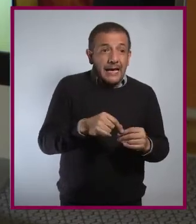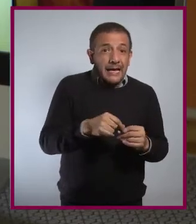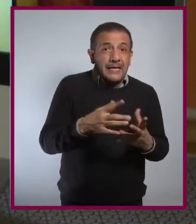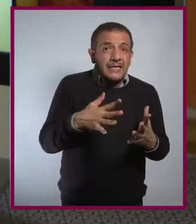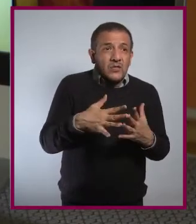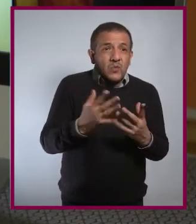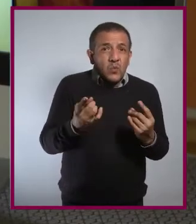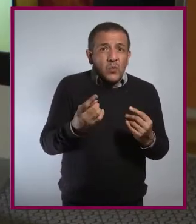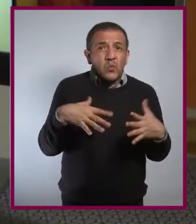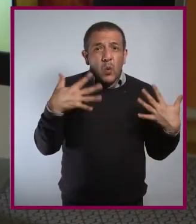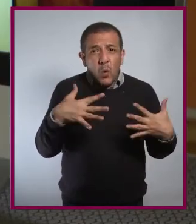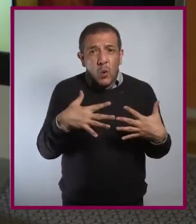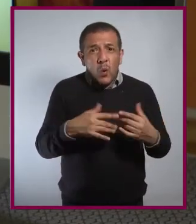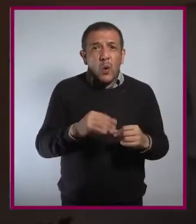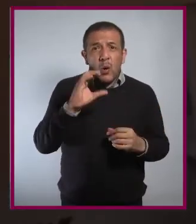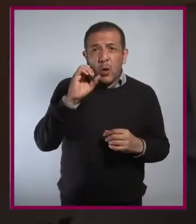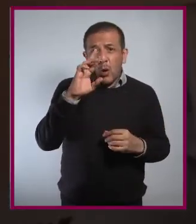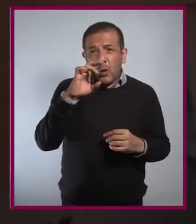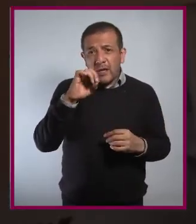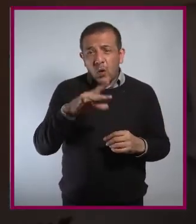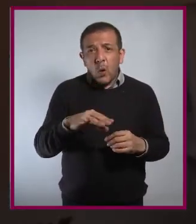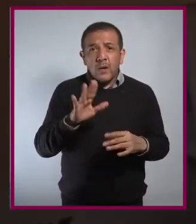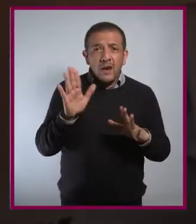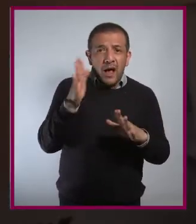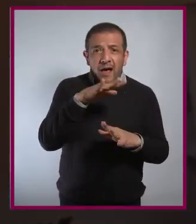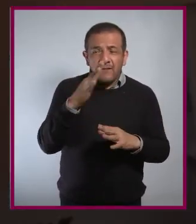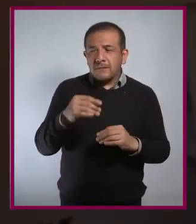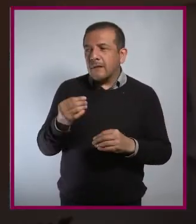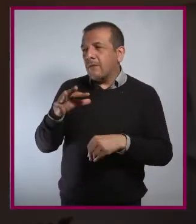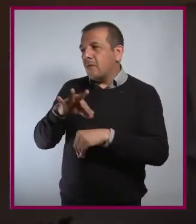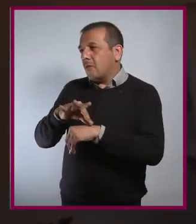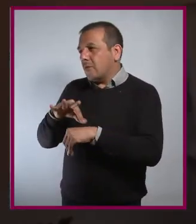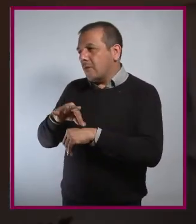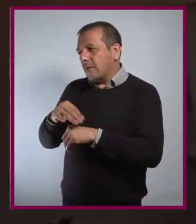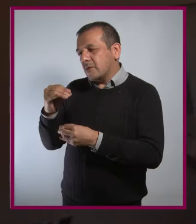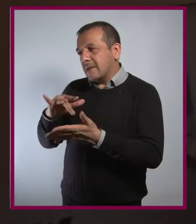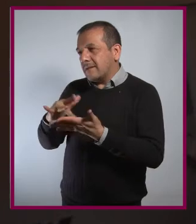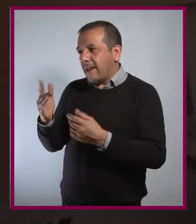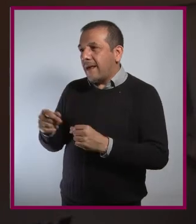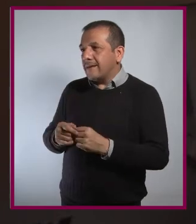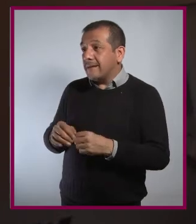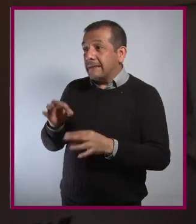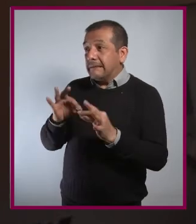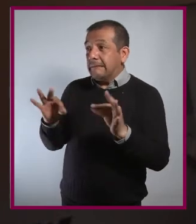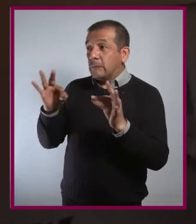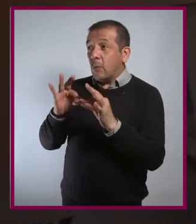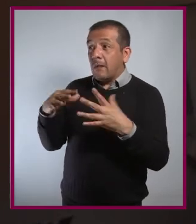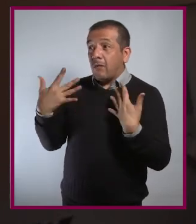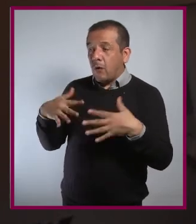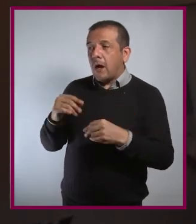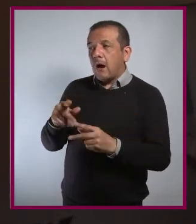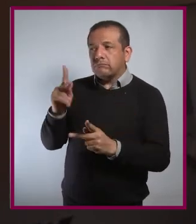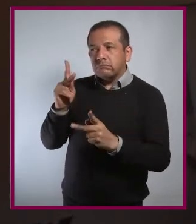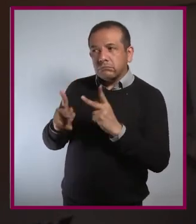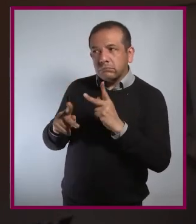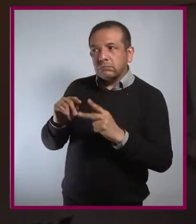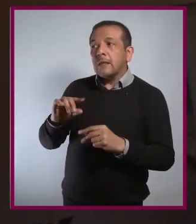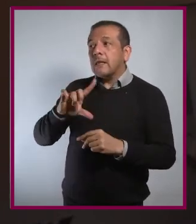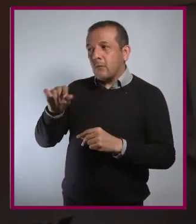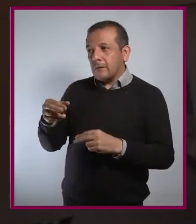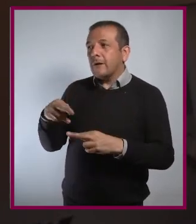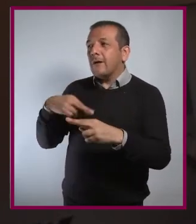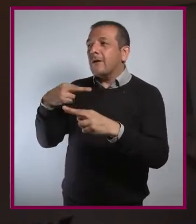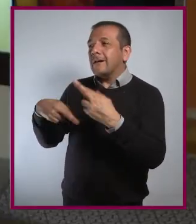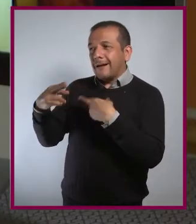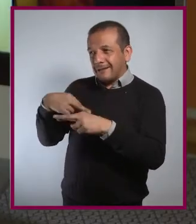generalizado, difuso y crónico. Doctora, pues muchas gracias por ayudarnos a entender este tema tan importante que es el dolor. Vamos a hacer una breve pausa